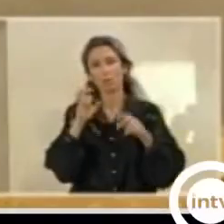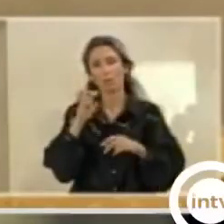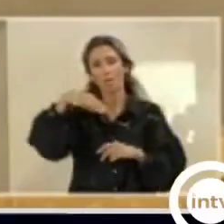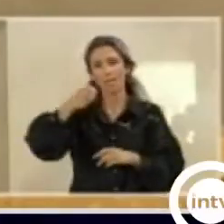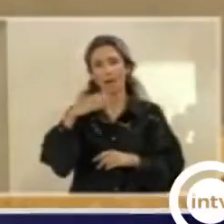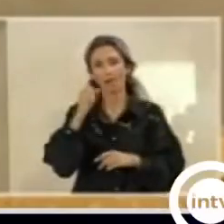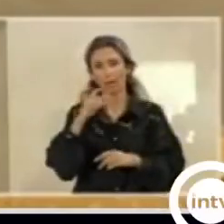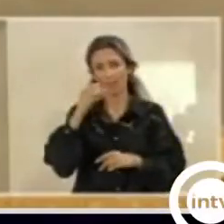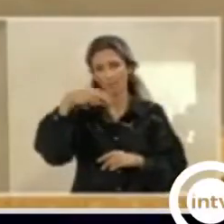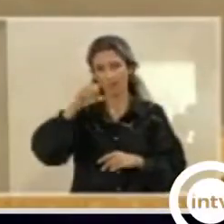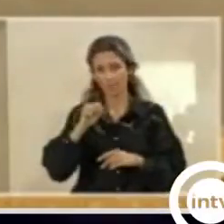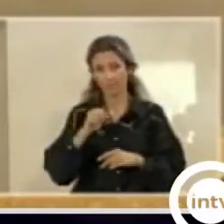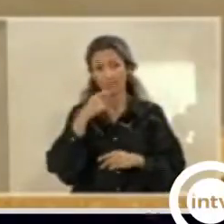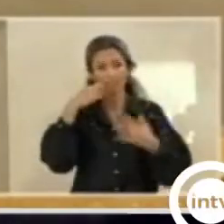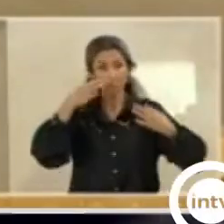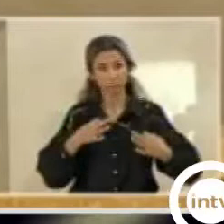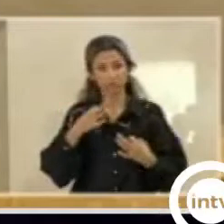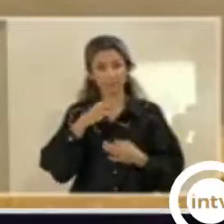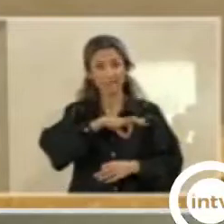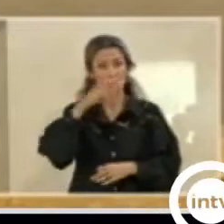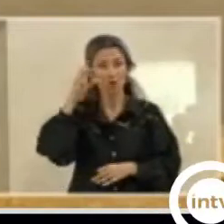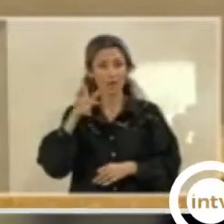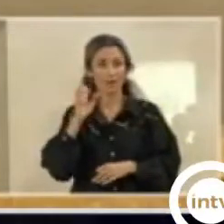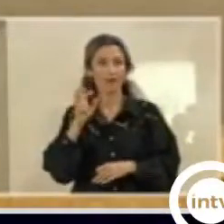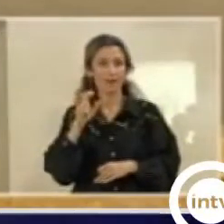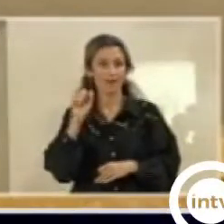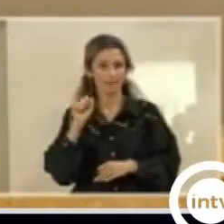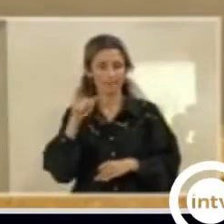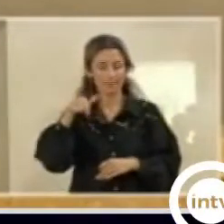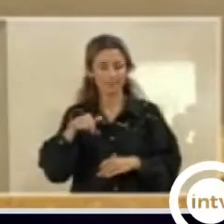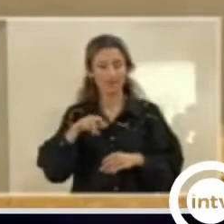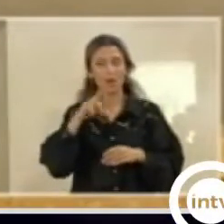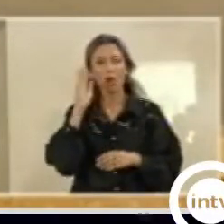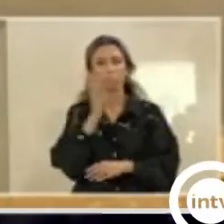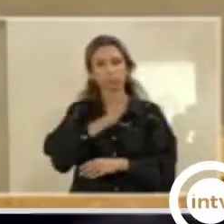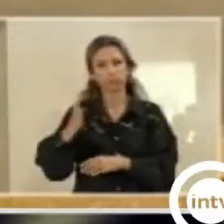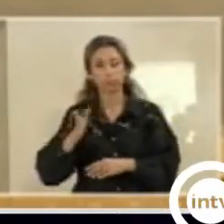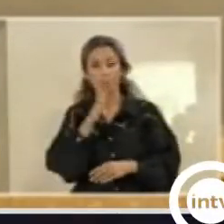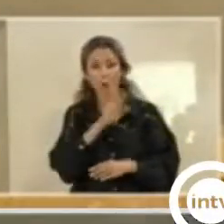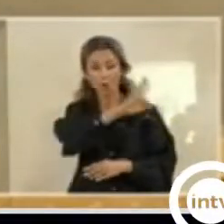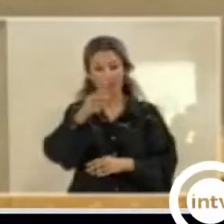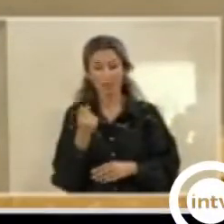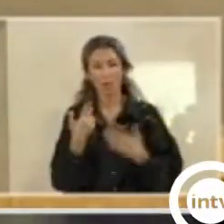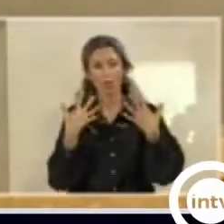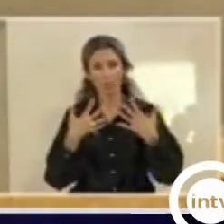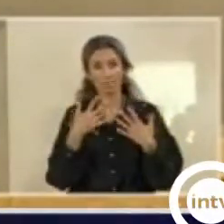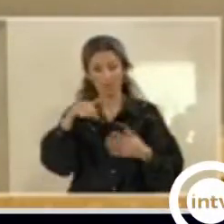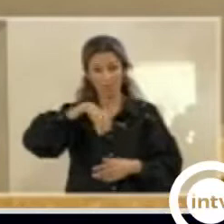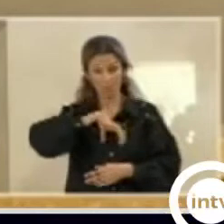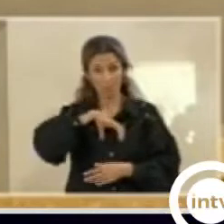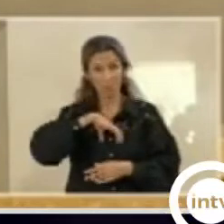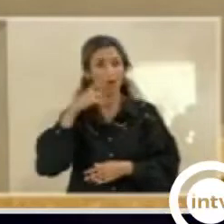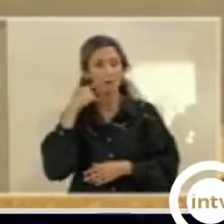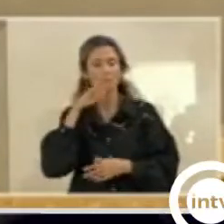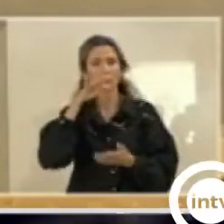40 años la derecha ha estado acongojada por no decir y no nos hemos Enterado enterado de la misa a la mitad pero aún